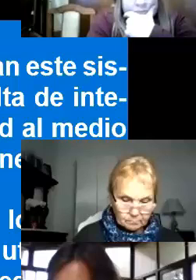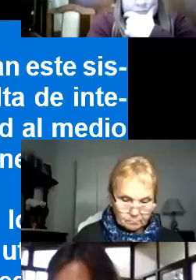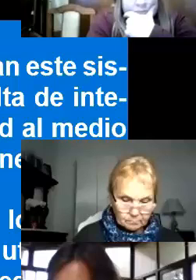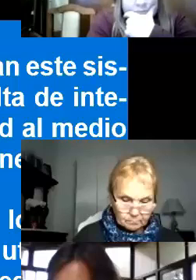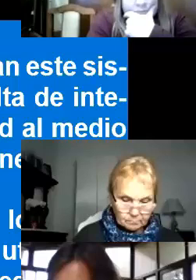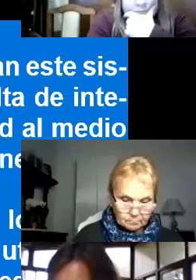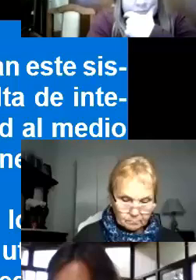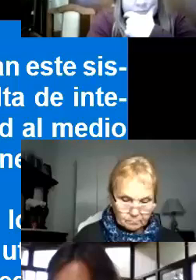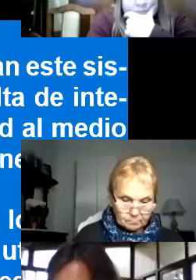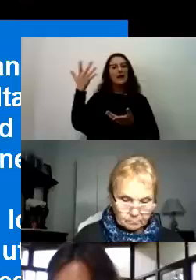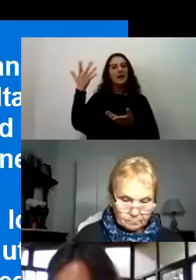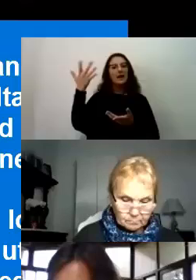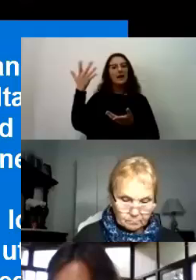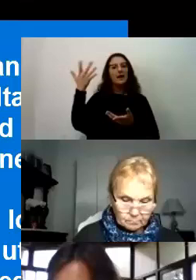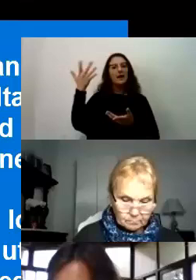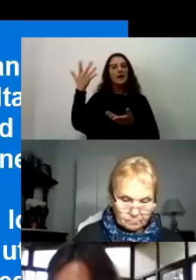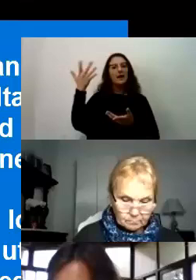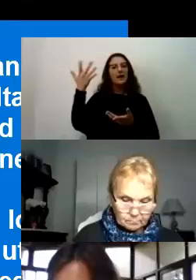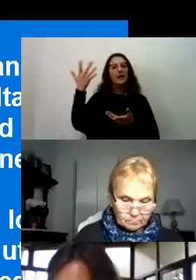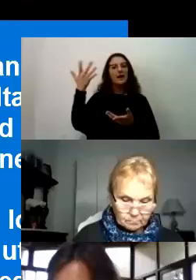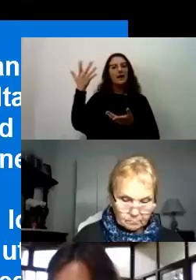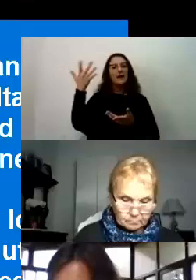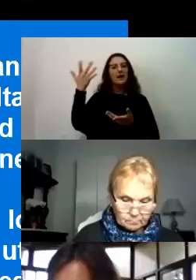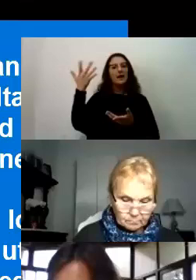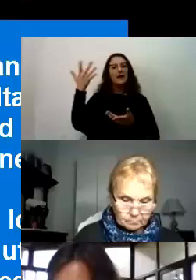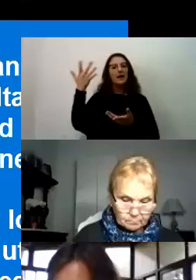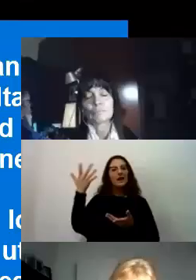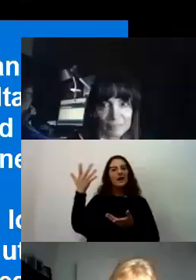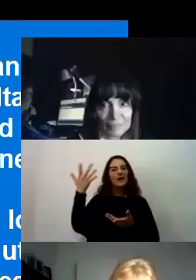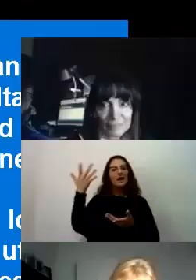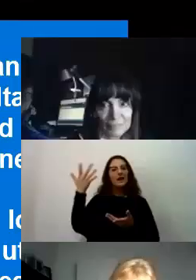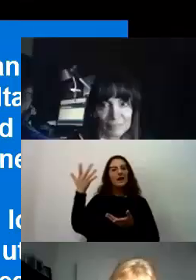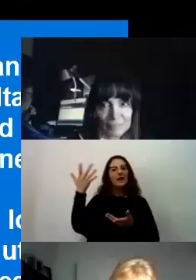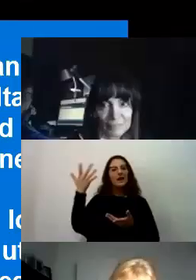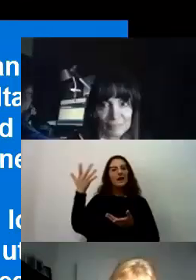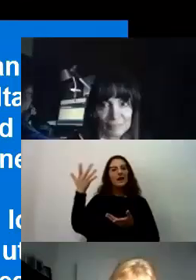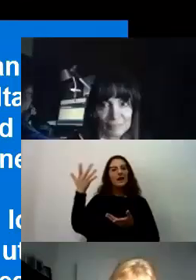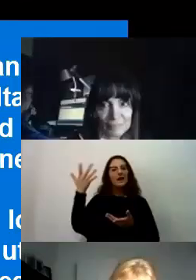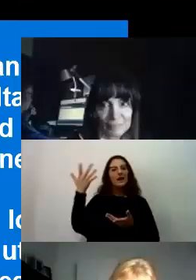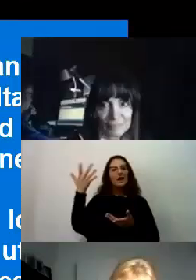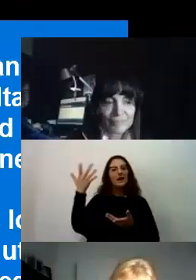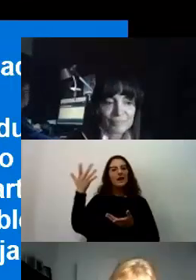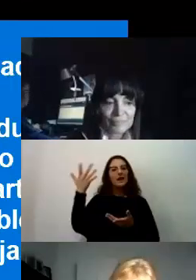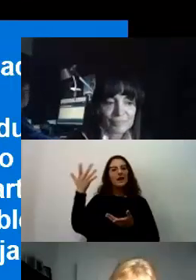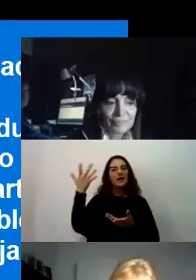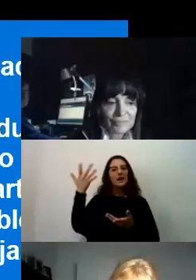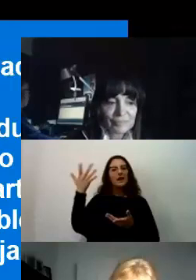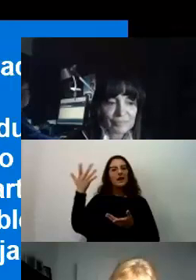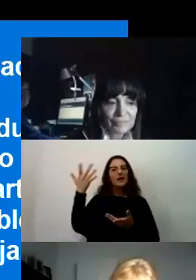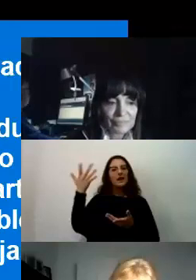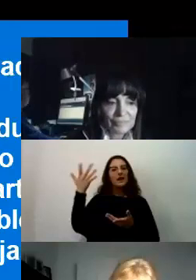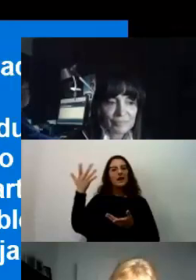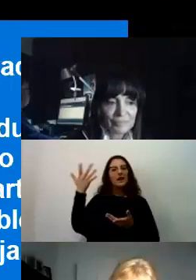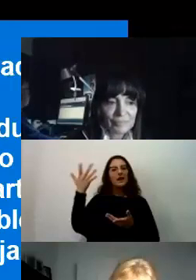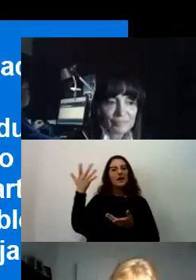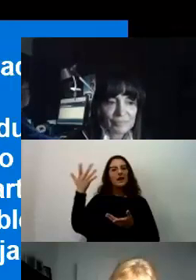En tal transporte aéreo deberán privilegiar la asignación de ubicaciones próximas a los